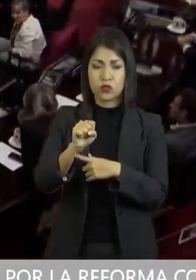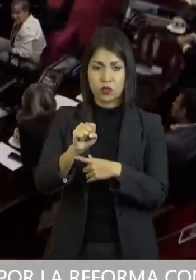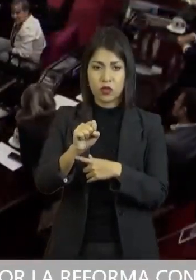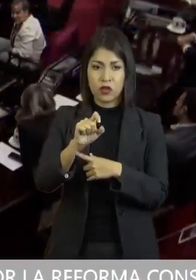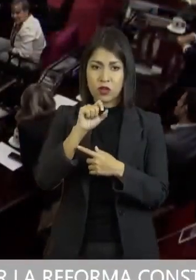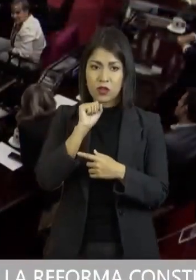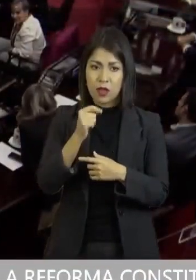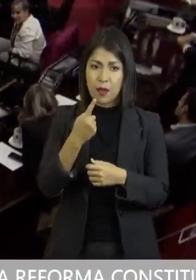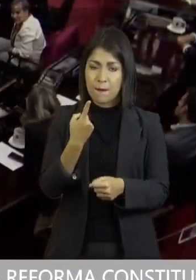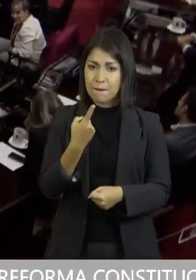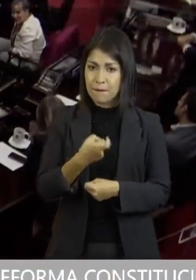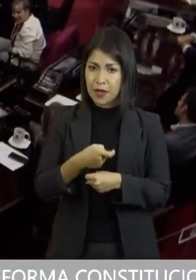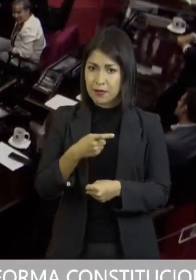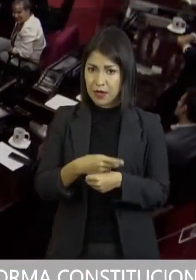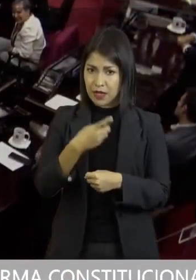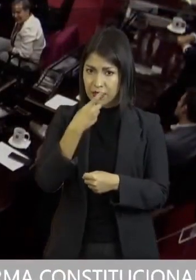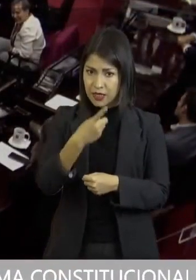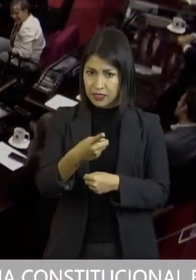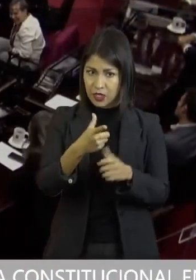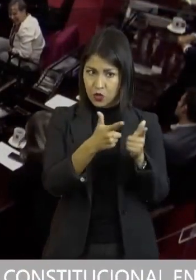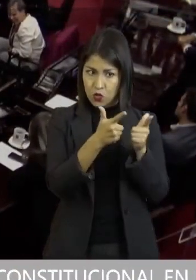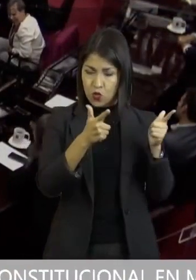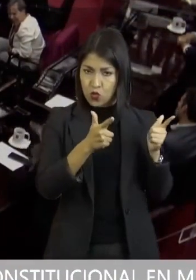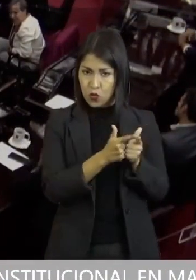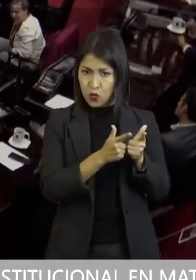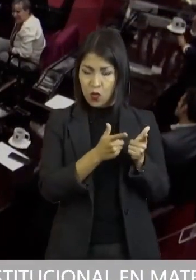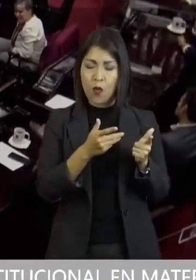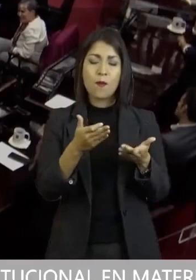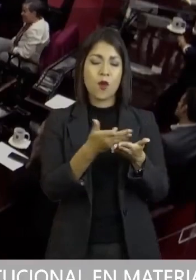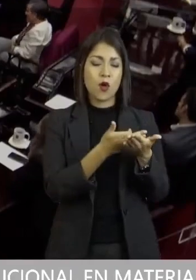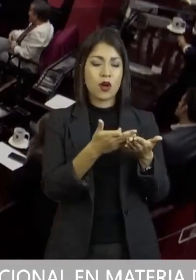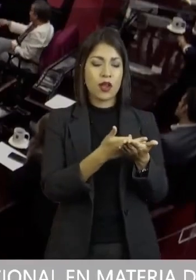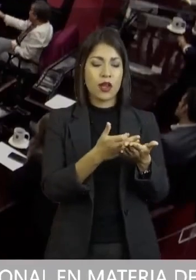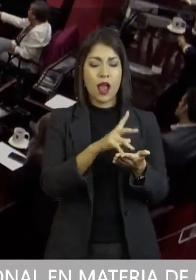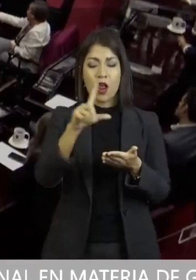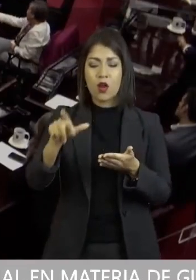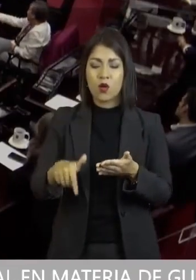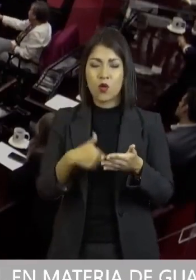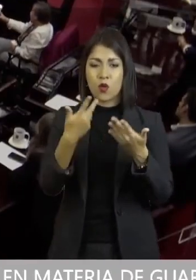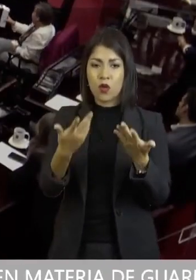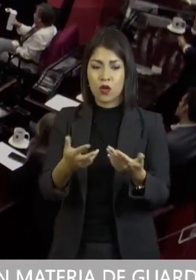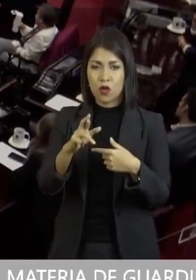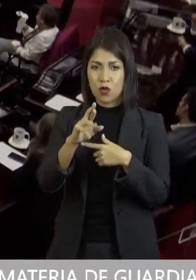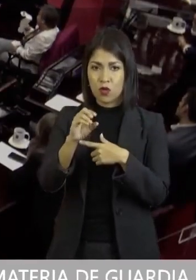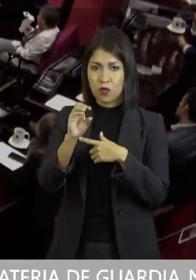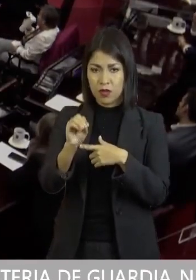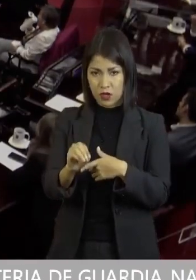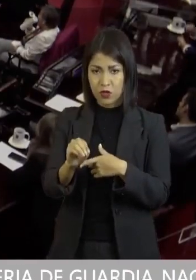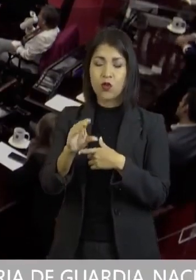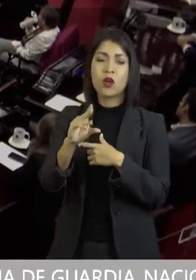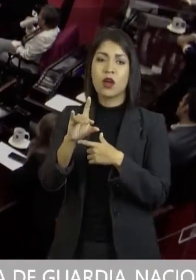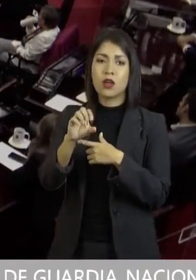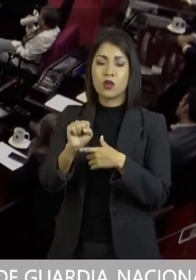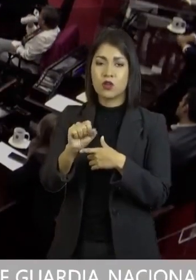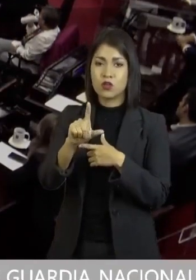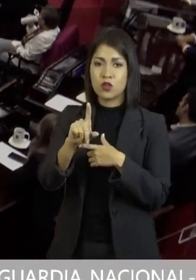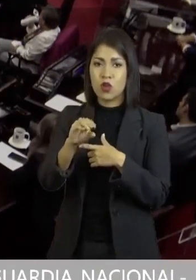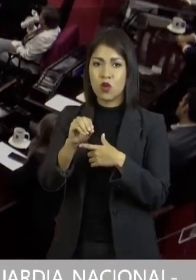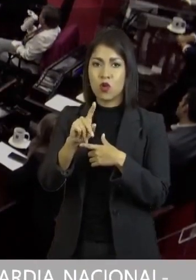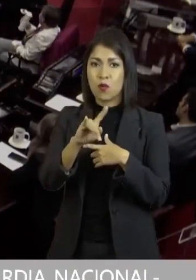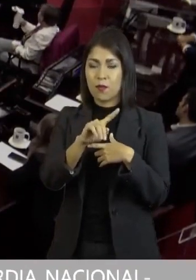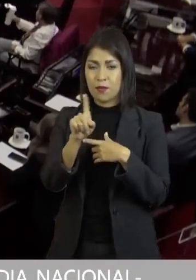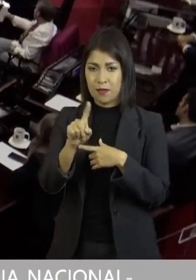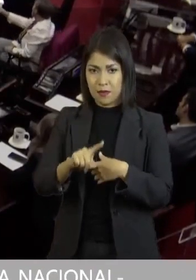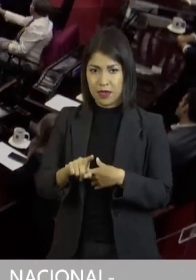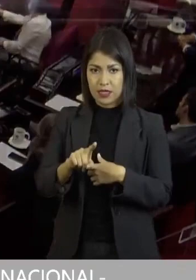Perdón, los primeros que mencioné son de Morena. El diputado Roberto Carlos López García,